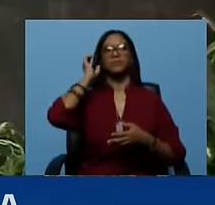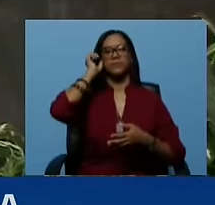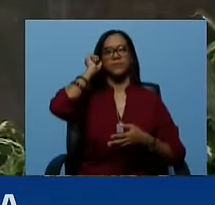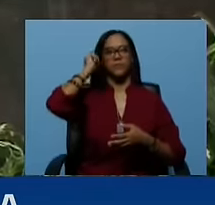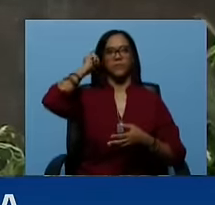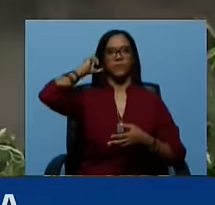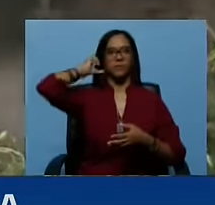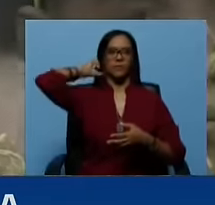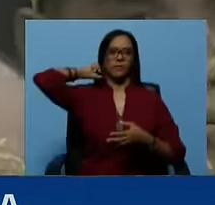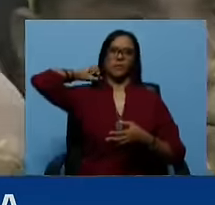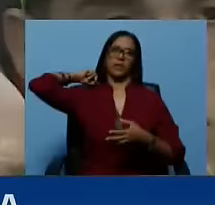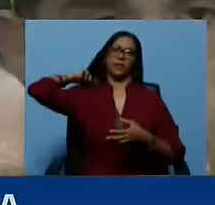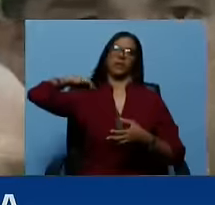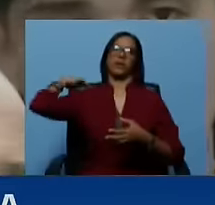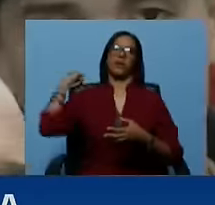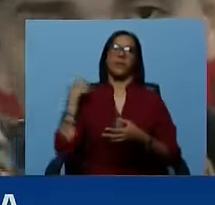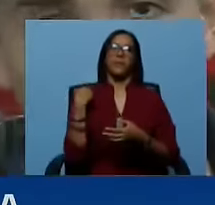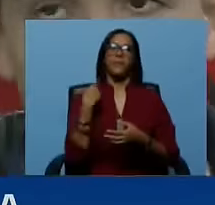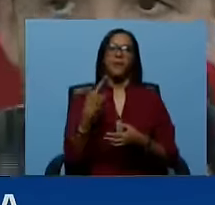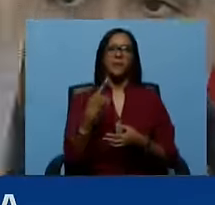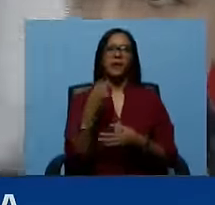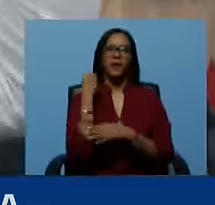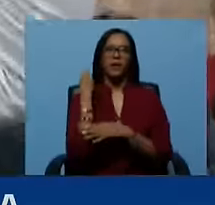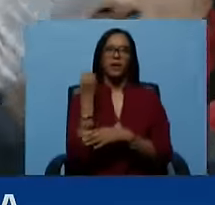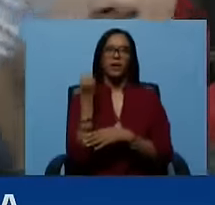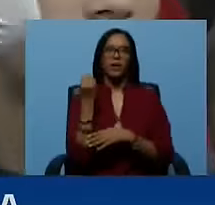Primero el Congreso.